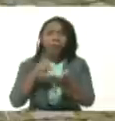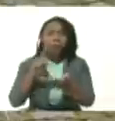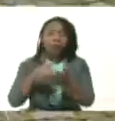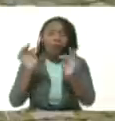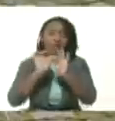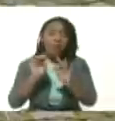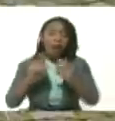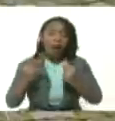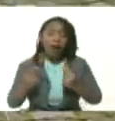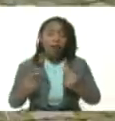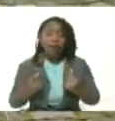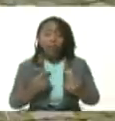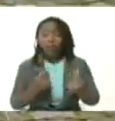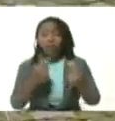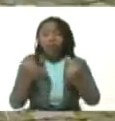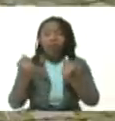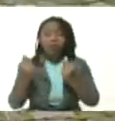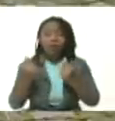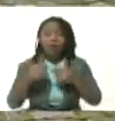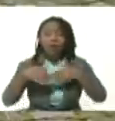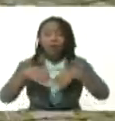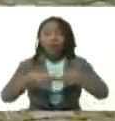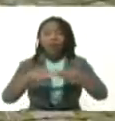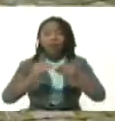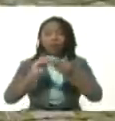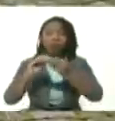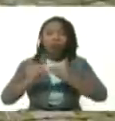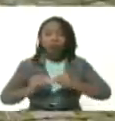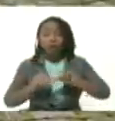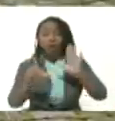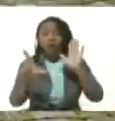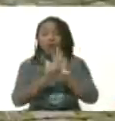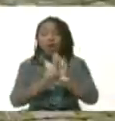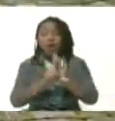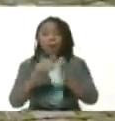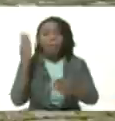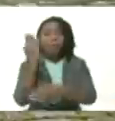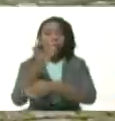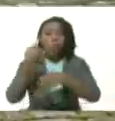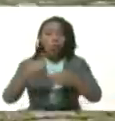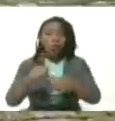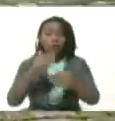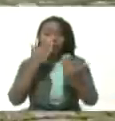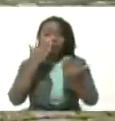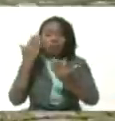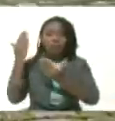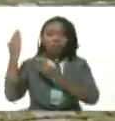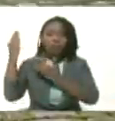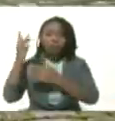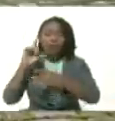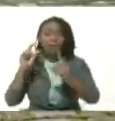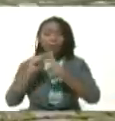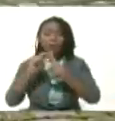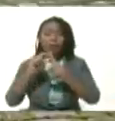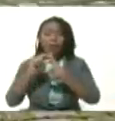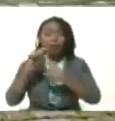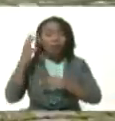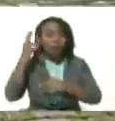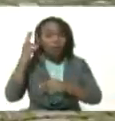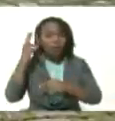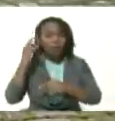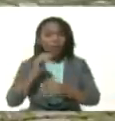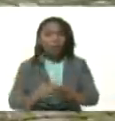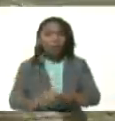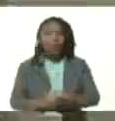muy activa en la confección de esta ley sancionada el día de hoy. Voy a dejarlo entonces con la palabra de la diputada América